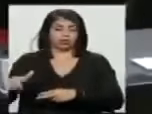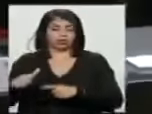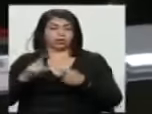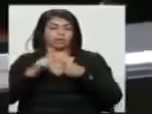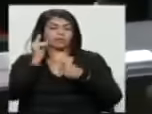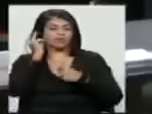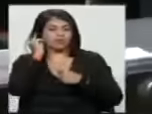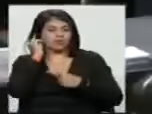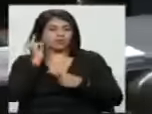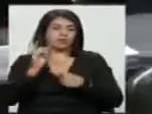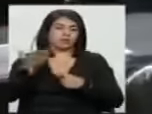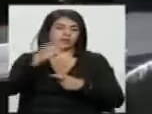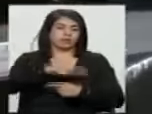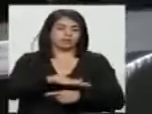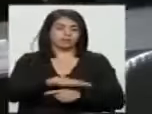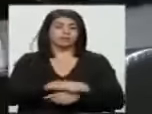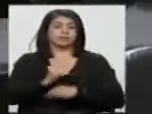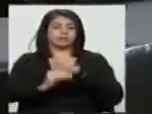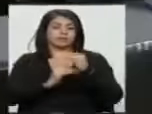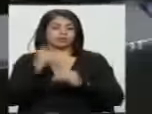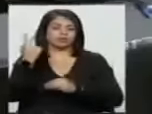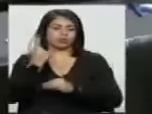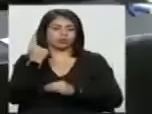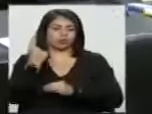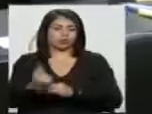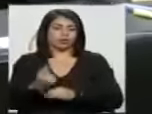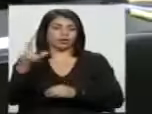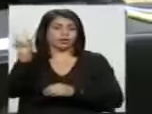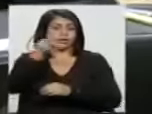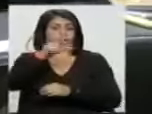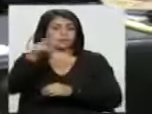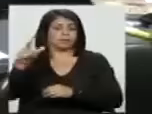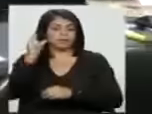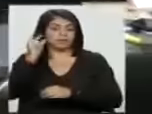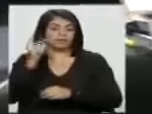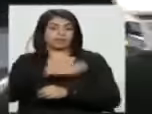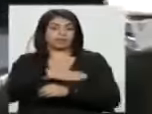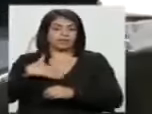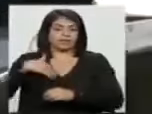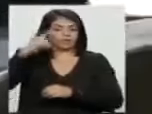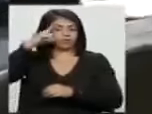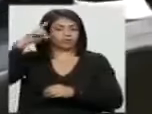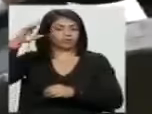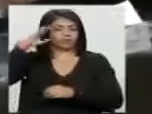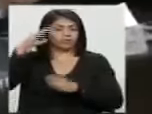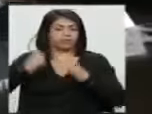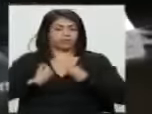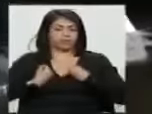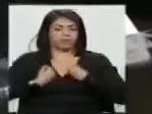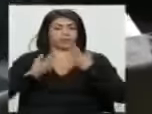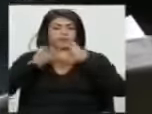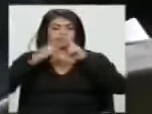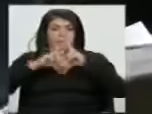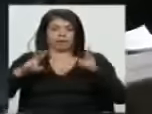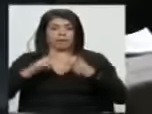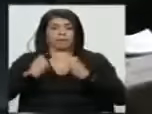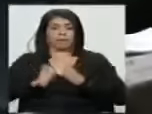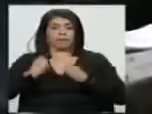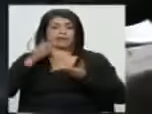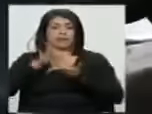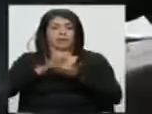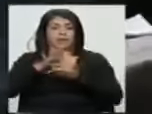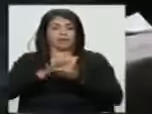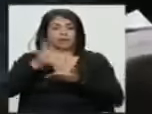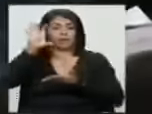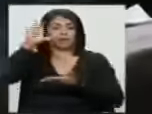más nunca asesinen a una Marjorie que simplemente fueron unas venezolanas con ganas de soñar y con ganas de vivir en paz y de vivir en un país